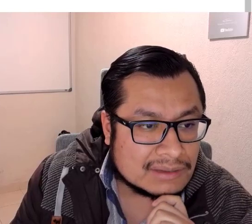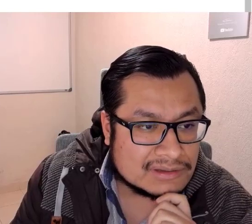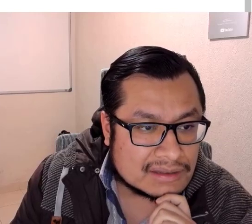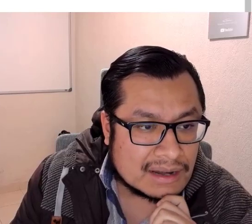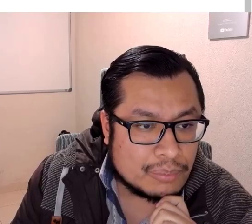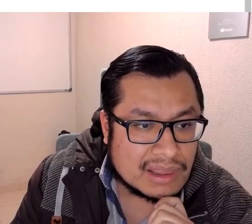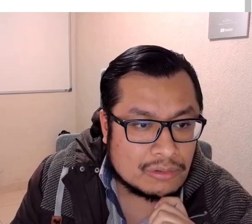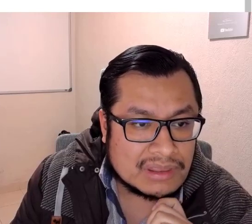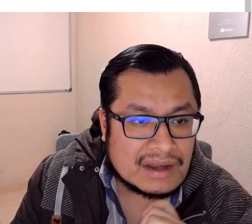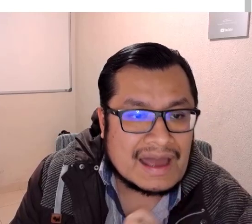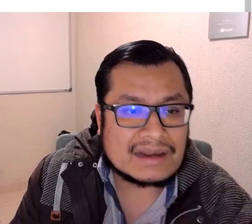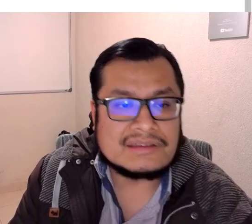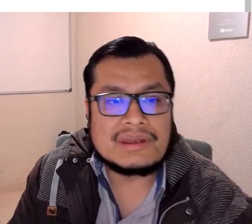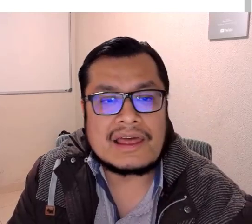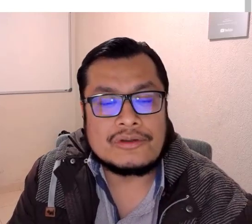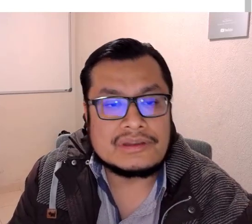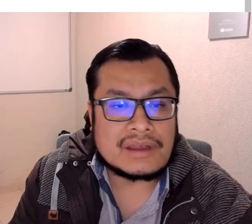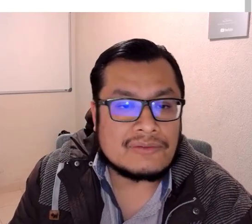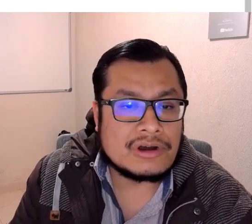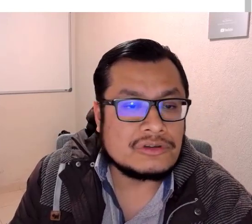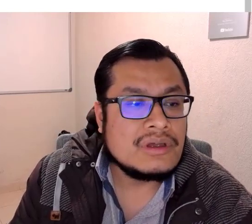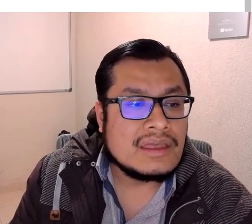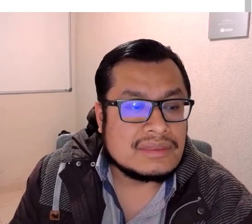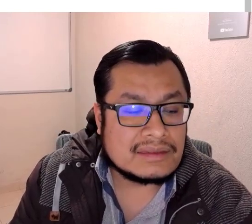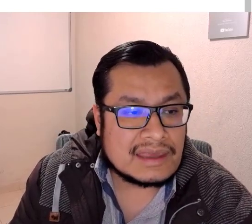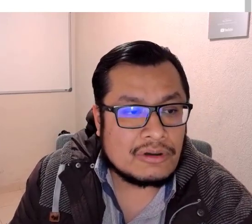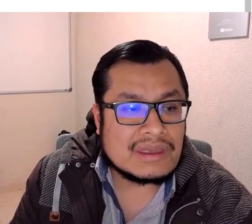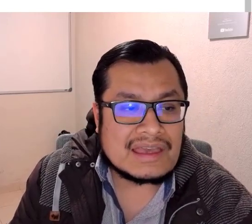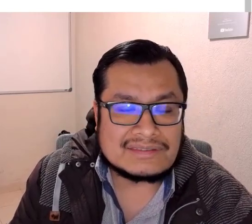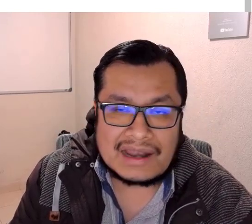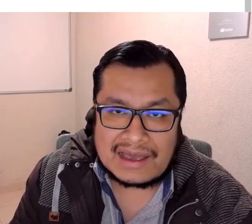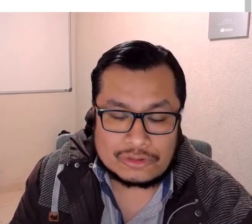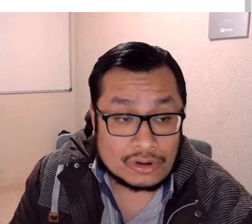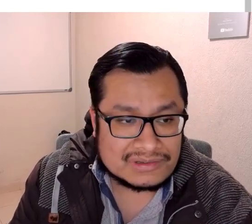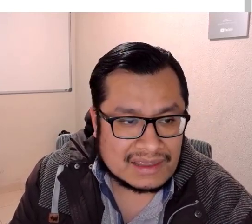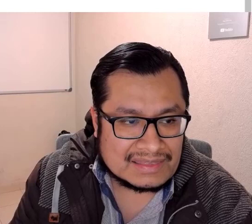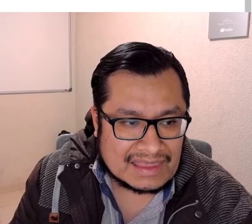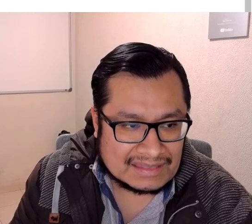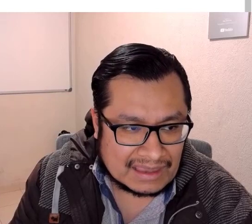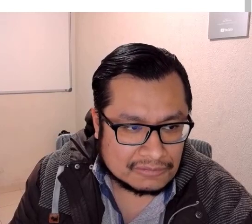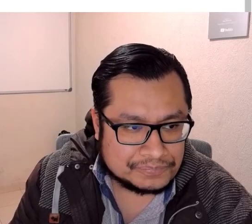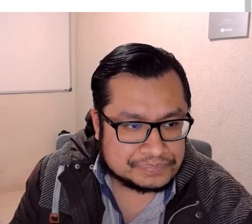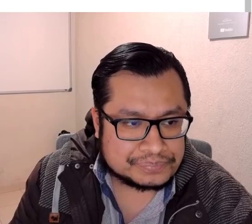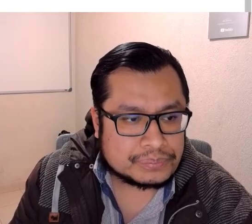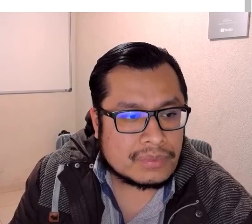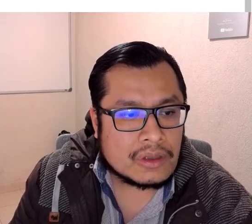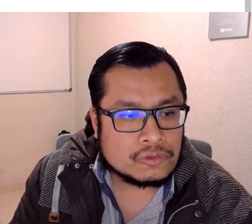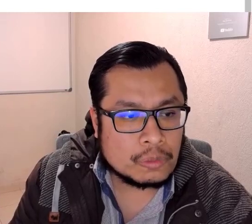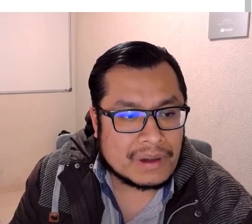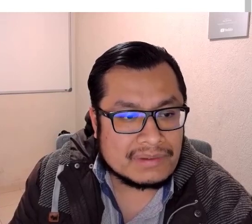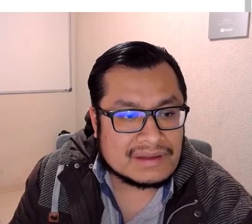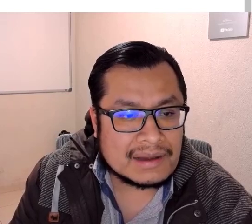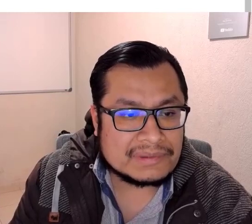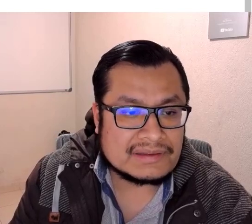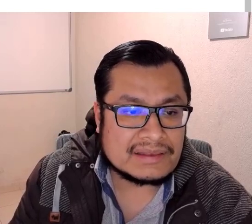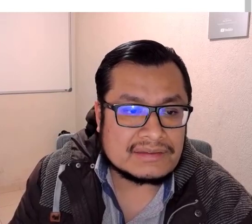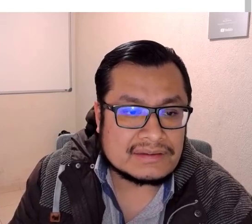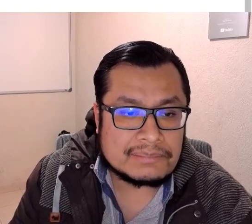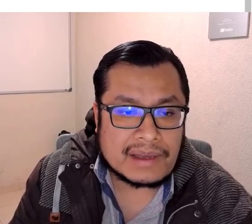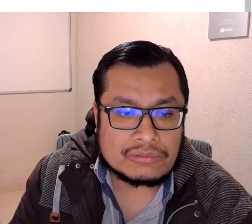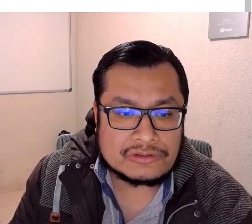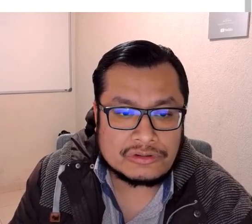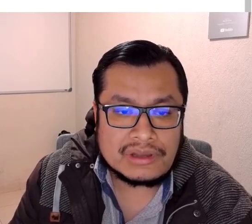personal educativo estatal puede acudir a recibir la dosis de refuerzo desde hoy y hasta el 14 de enero supervisan